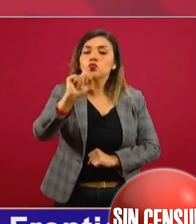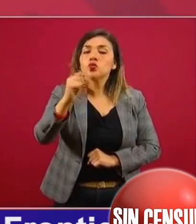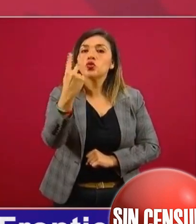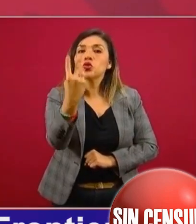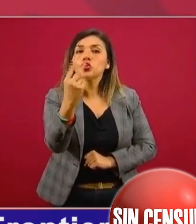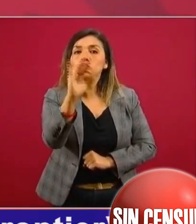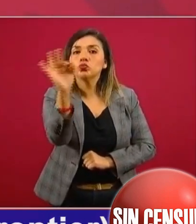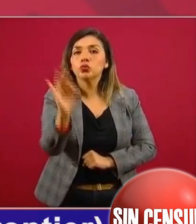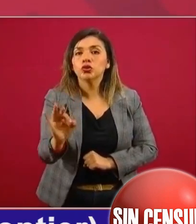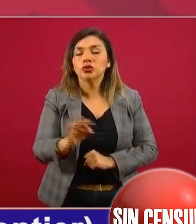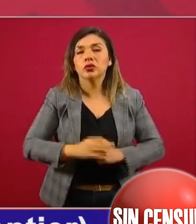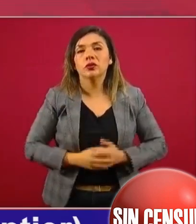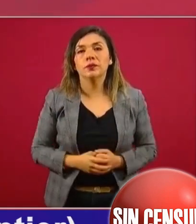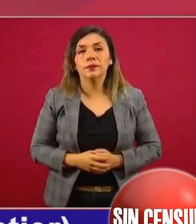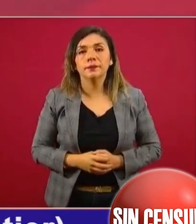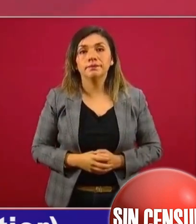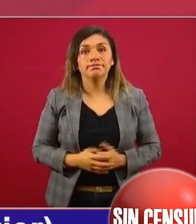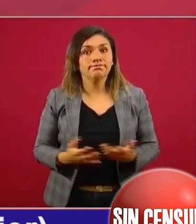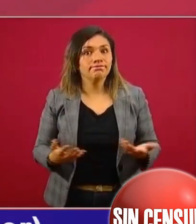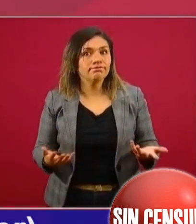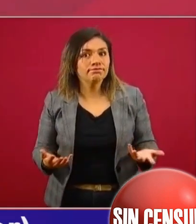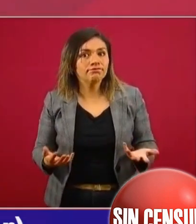1.2, que es algo